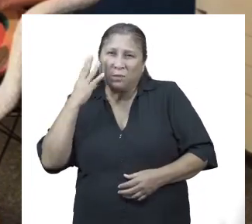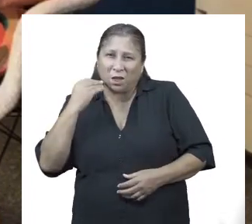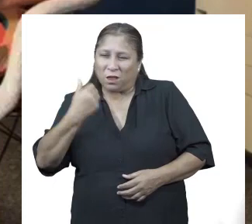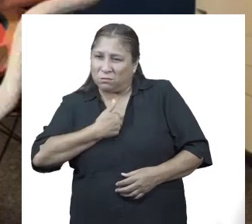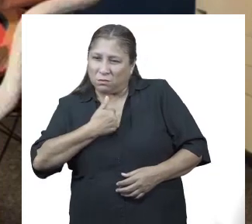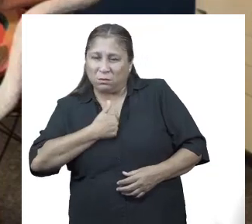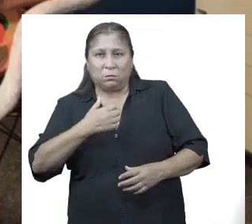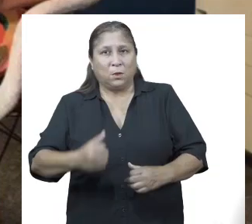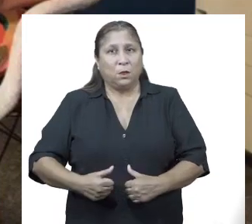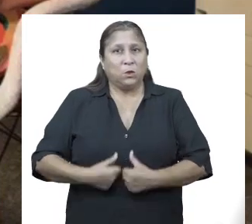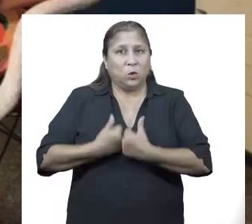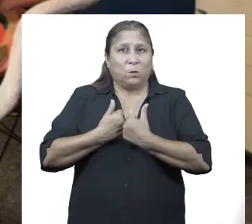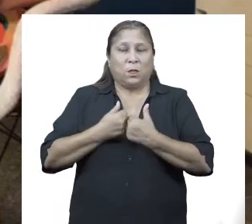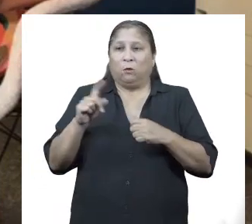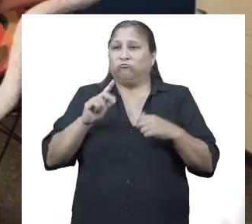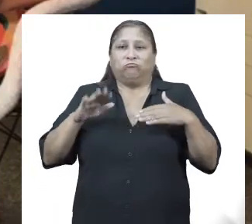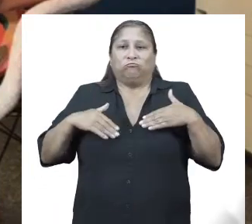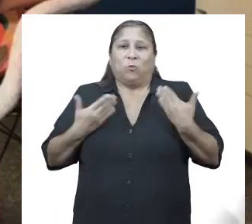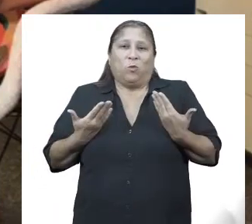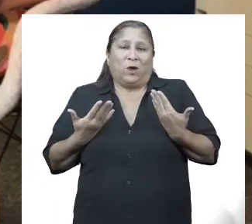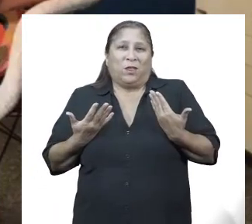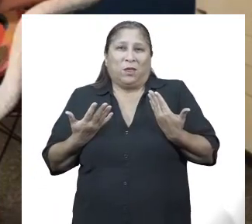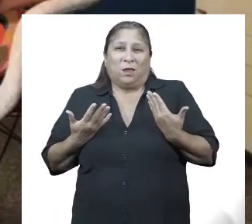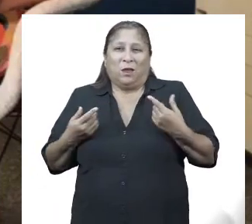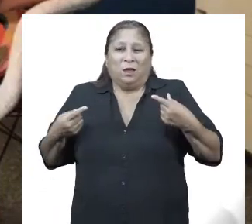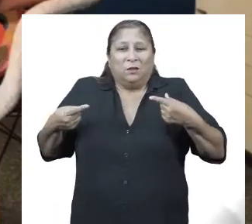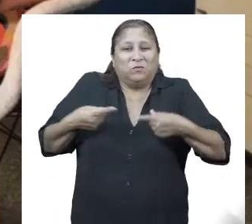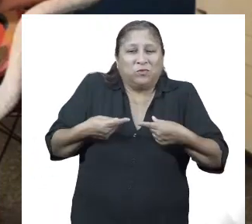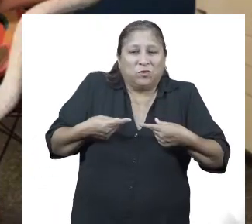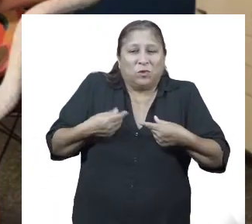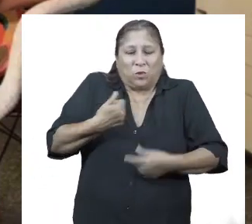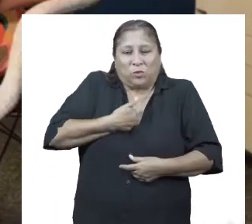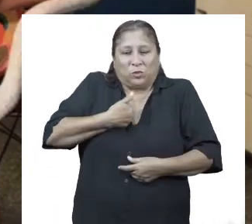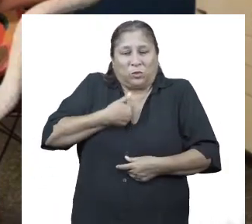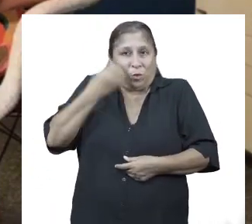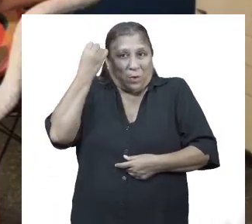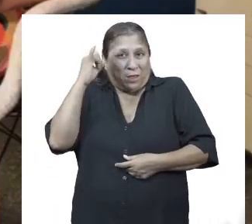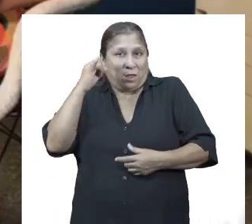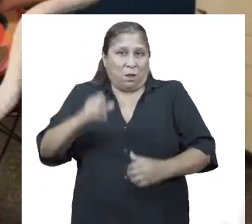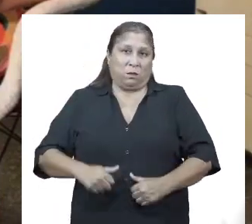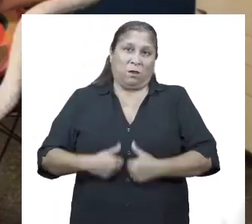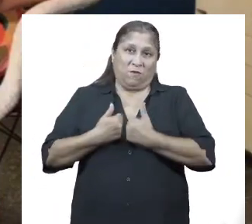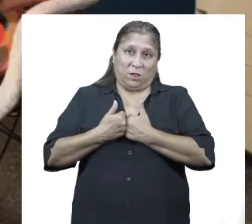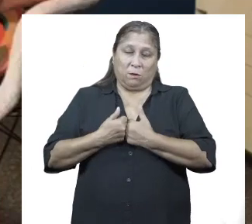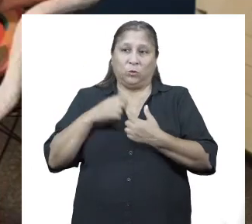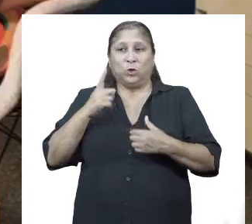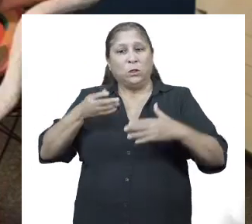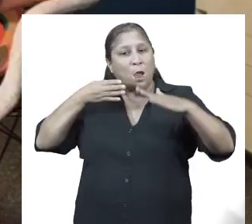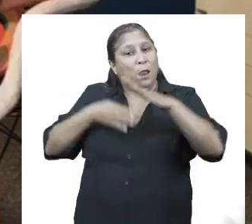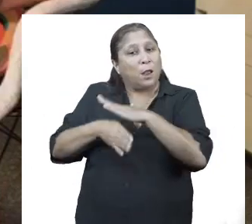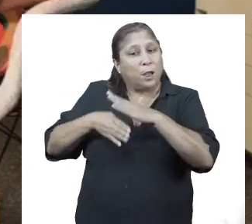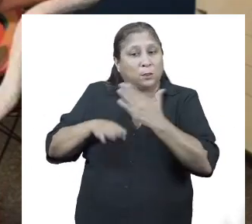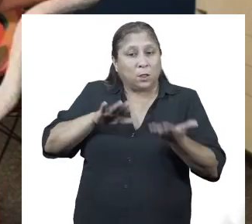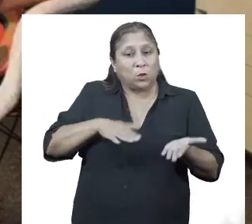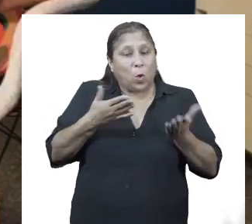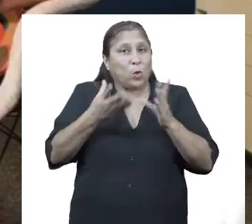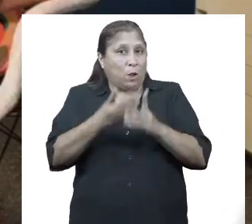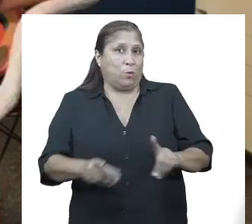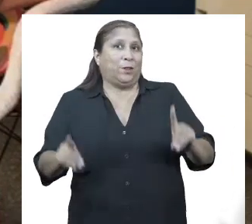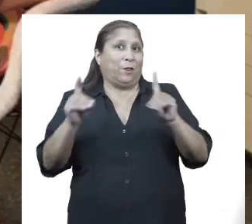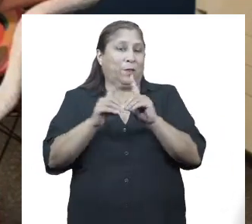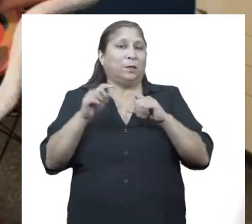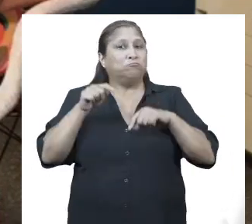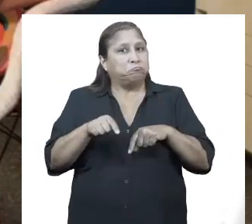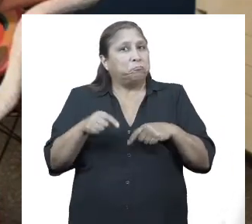vivencias resultan incompatibles con su idea de dignidad. Entonces, el acceso a una muerte digna